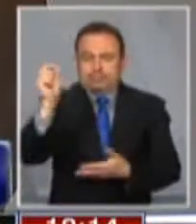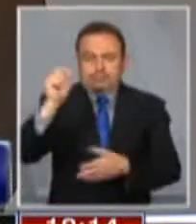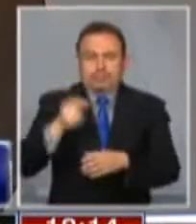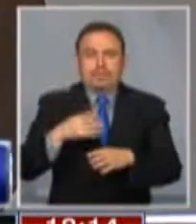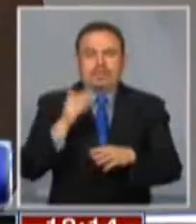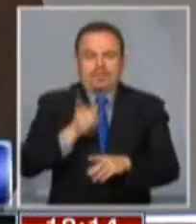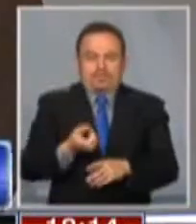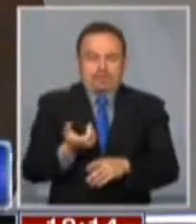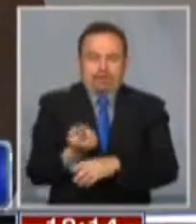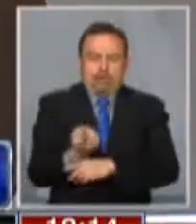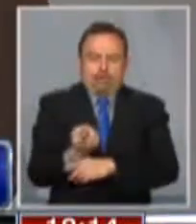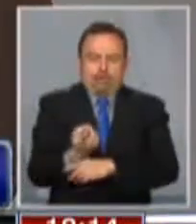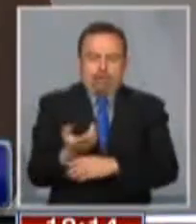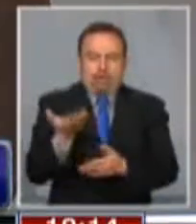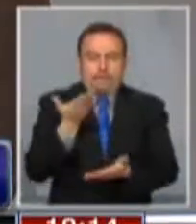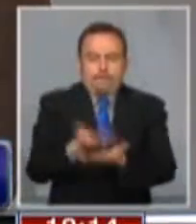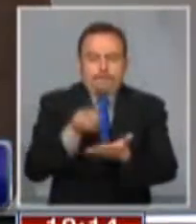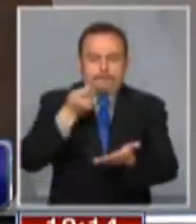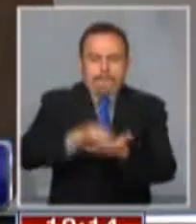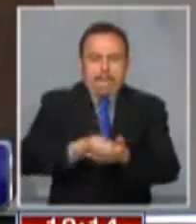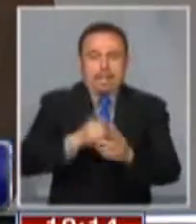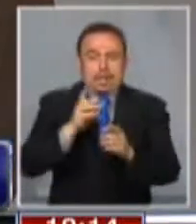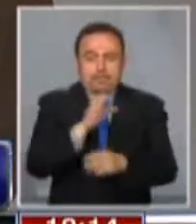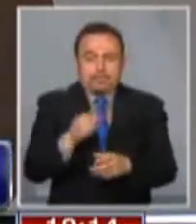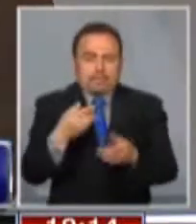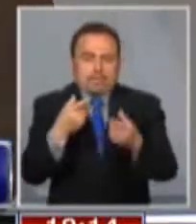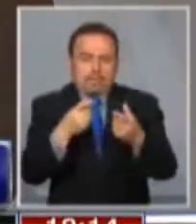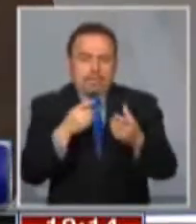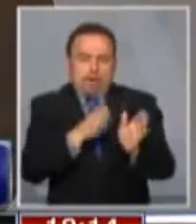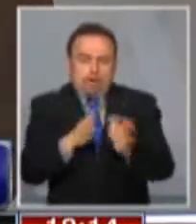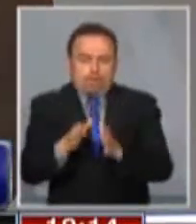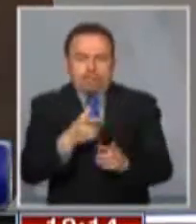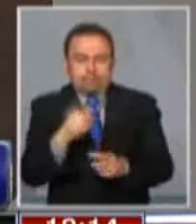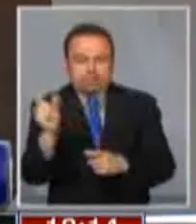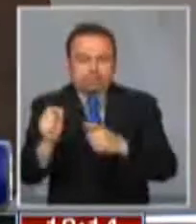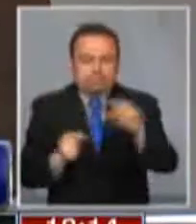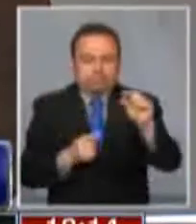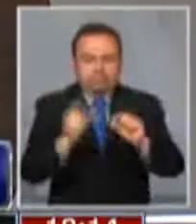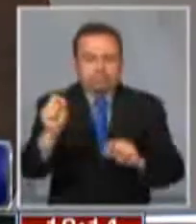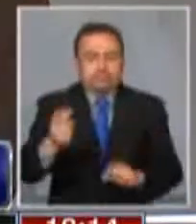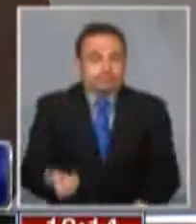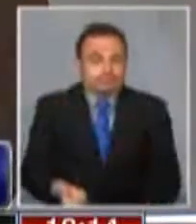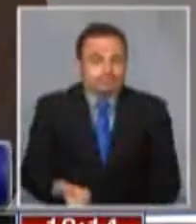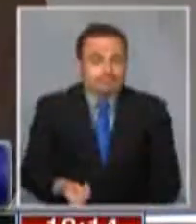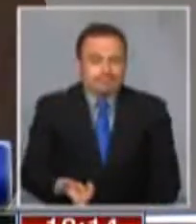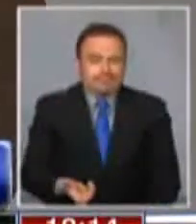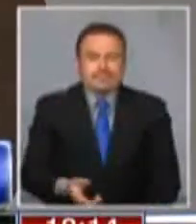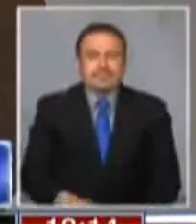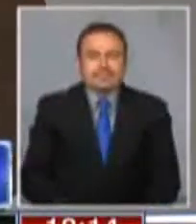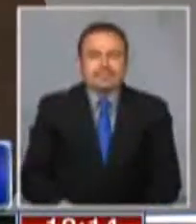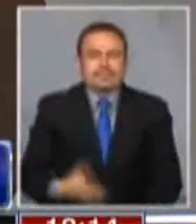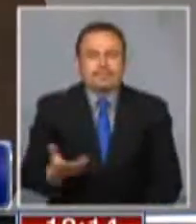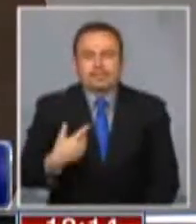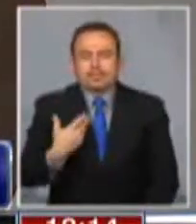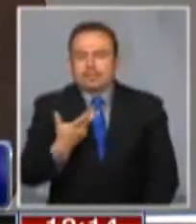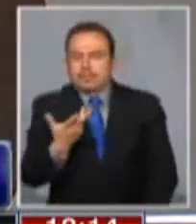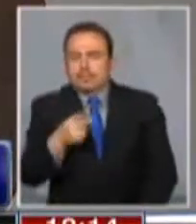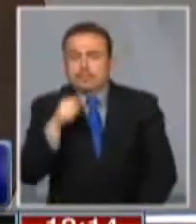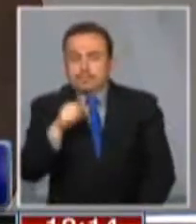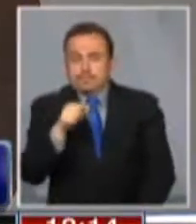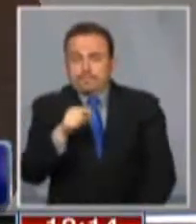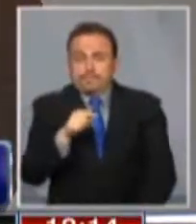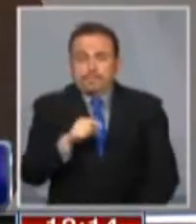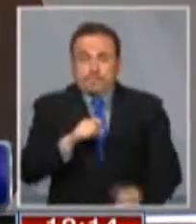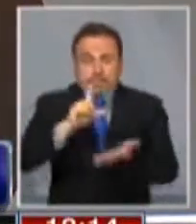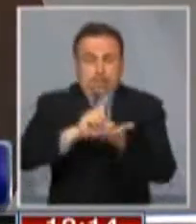y la gente se tiene que ir en forma ordenada. Ahora, no podemos desconocer tampoco los efectos económicos que ha tenido para